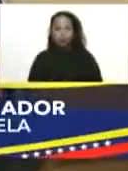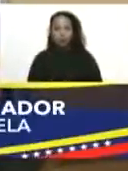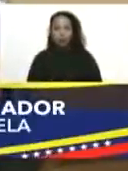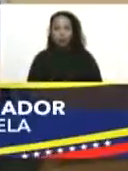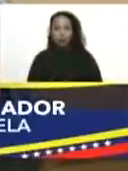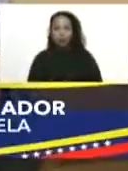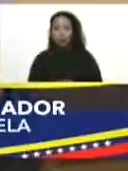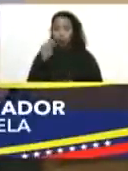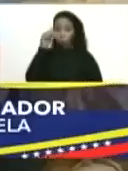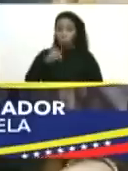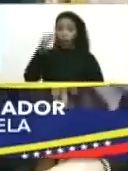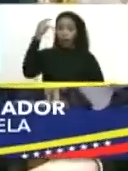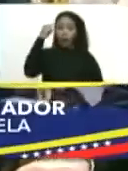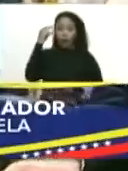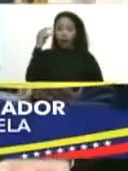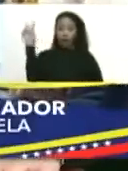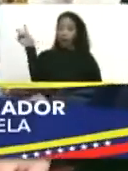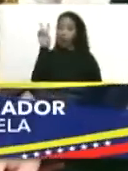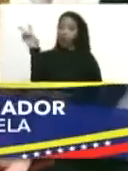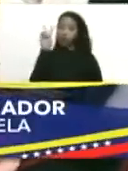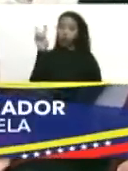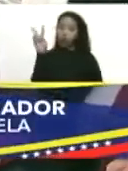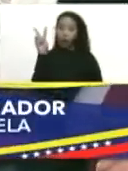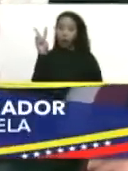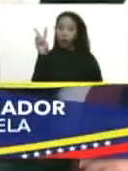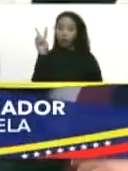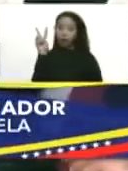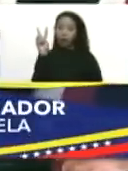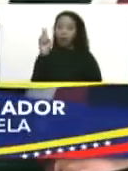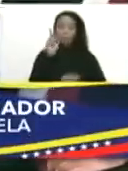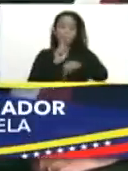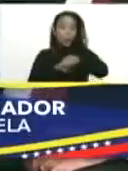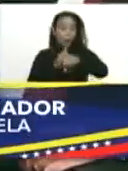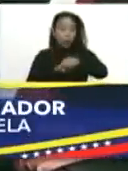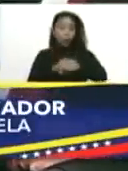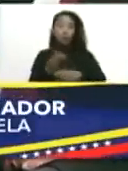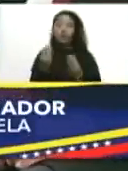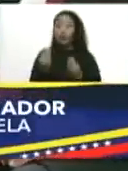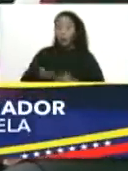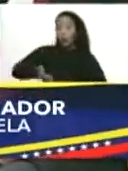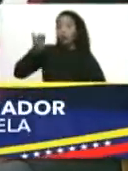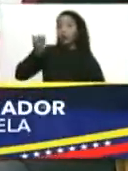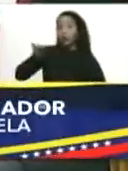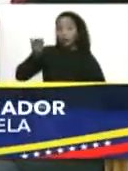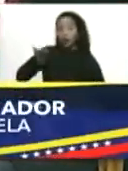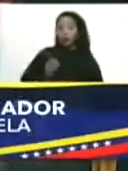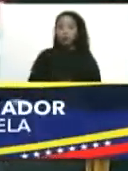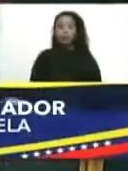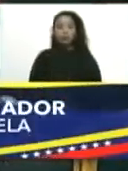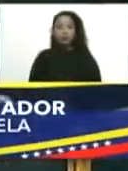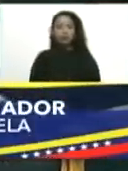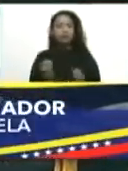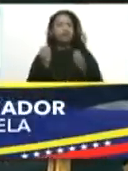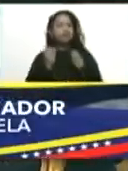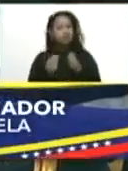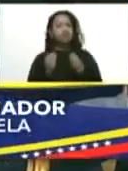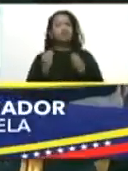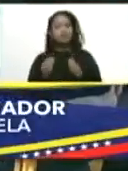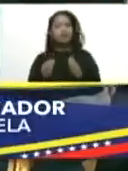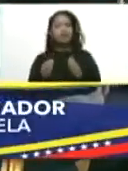Hoy día, para Venezuela, es un momento importante para